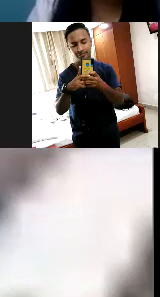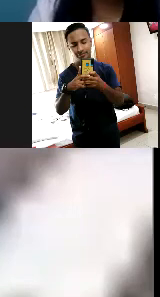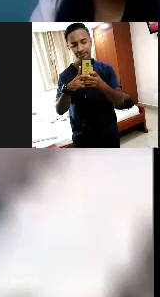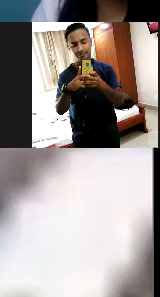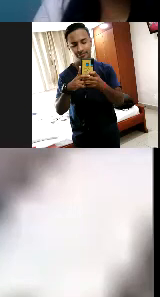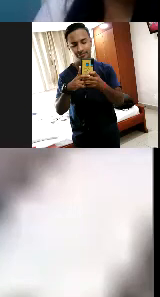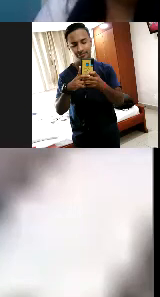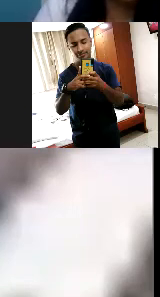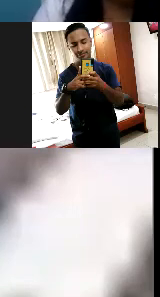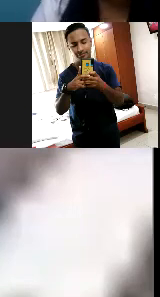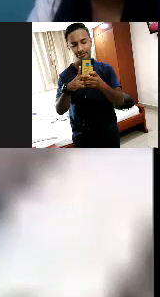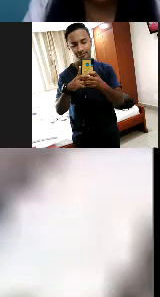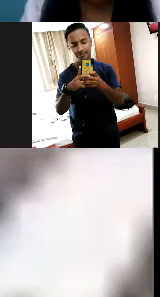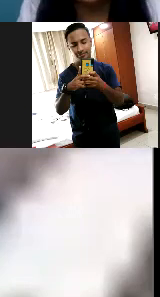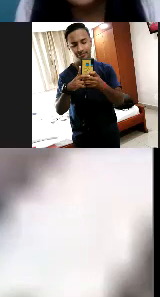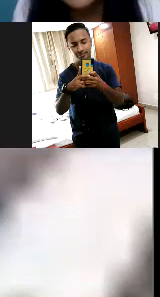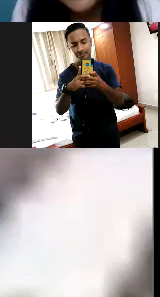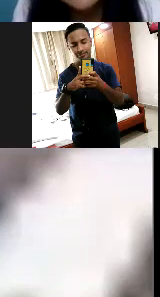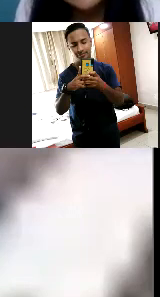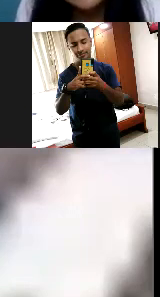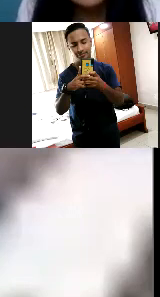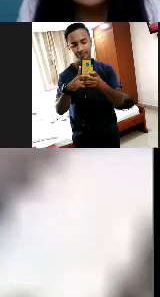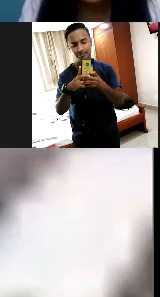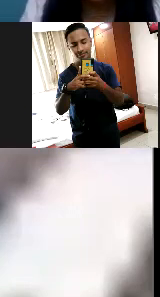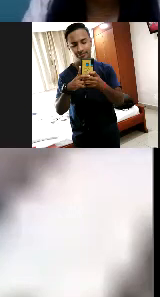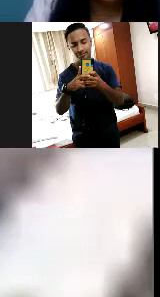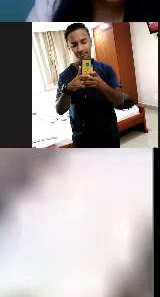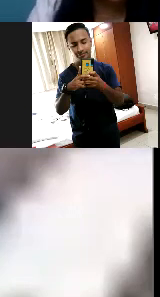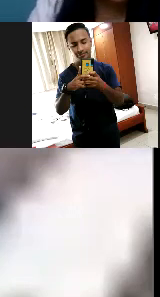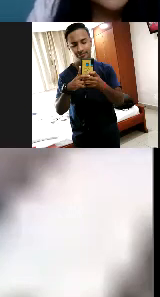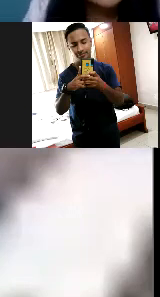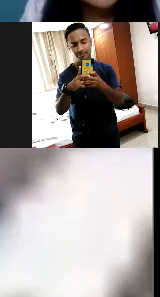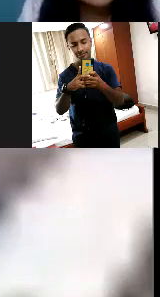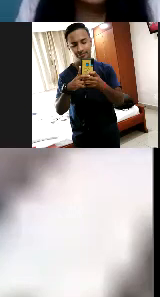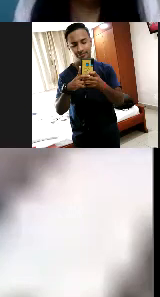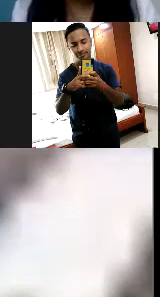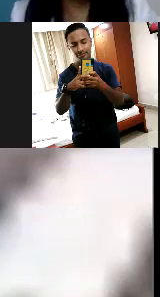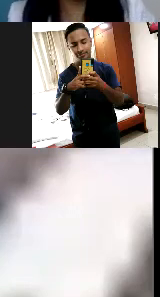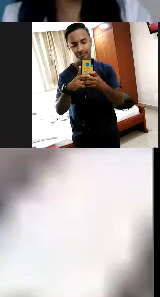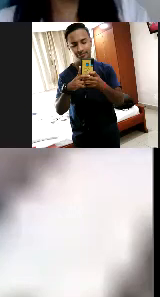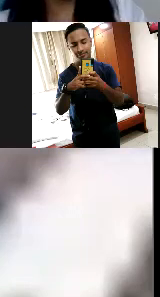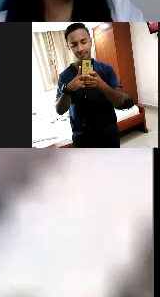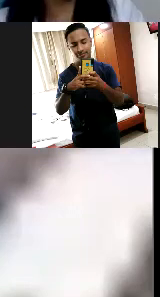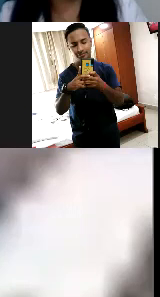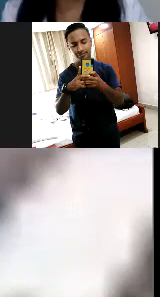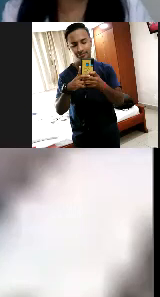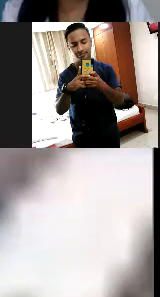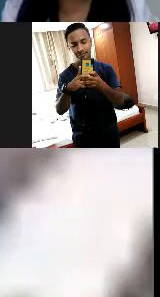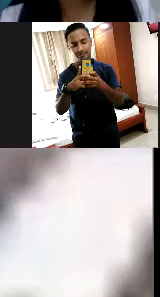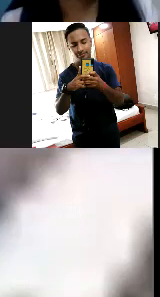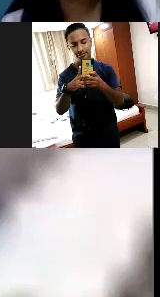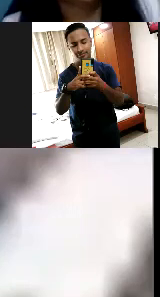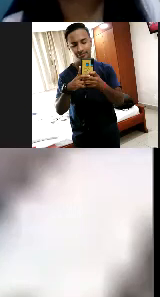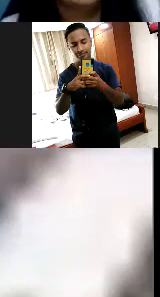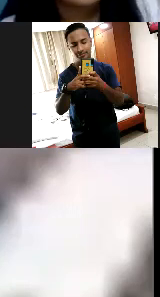catéter. No administrar medicamentos ni transfusiones sanguíneas. Nosotros sí realizamos transfusiones, pero